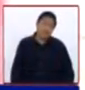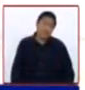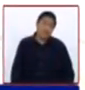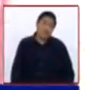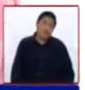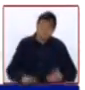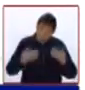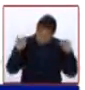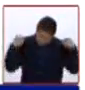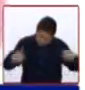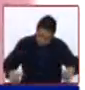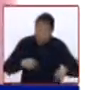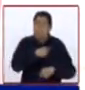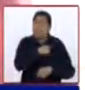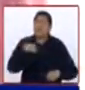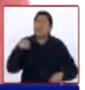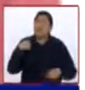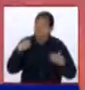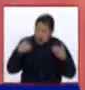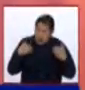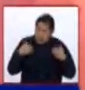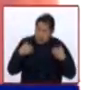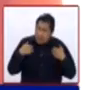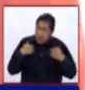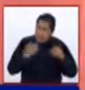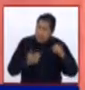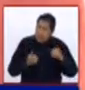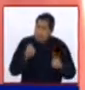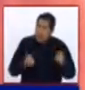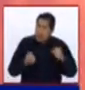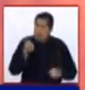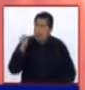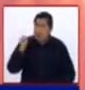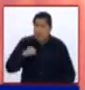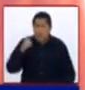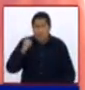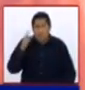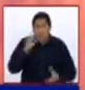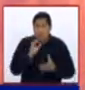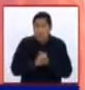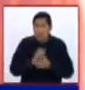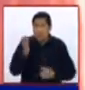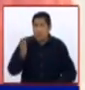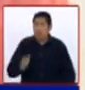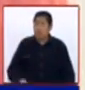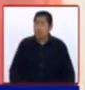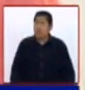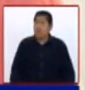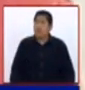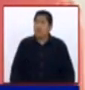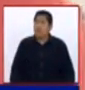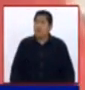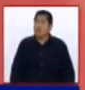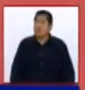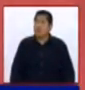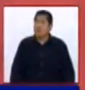¿Qué? ¿Vamos a ver el chaleco? Ahí me decía que tiene la huella del vehículo. Supongo que sí, ¿dónde está?